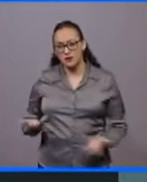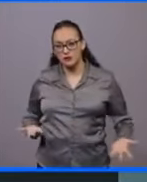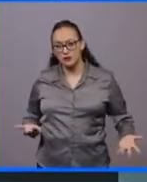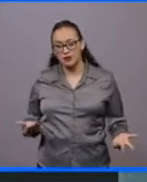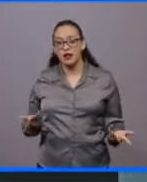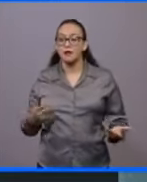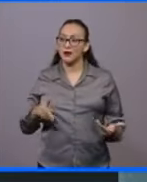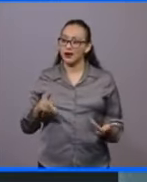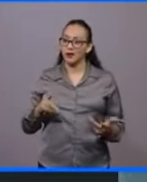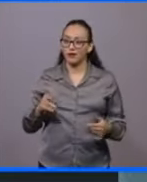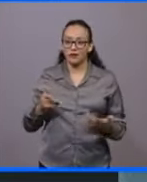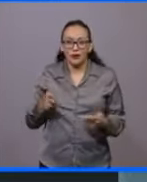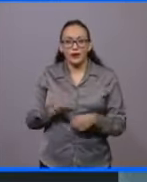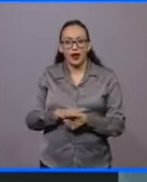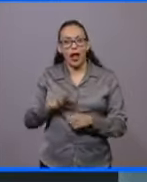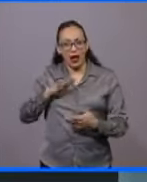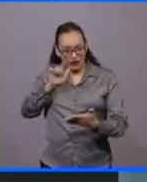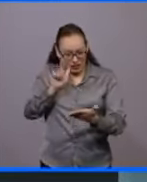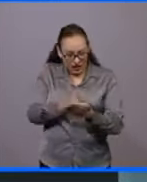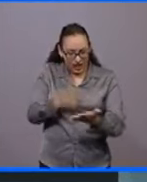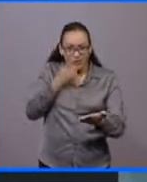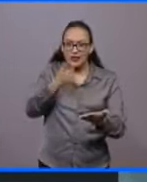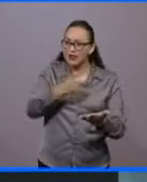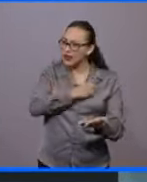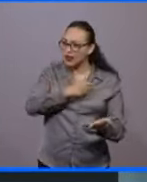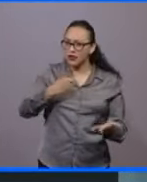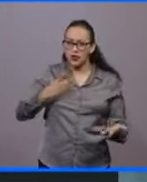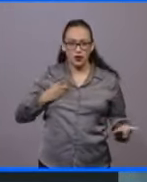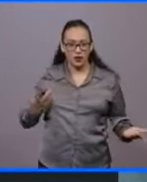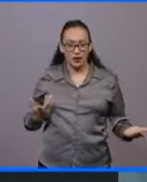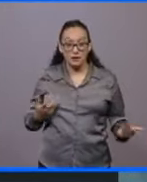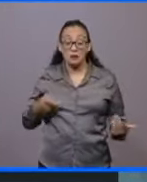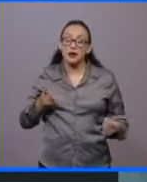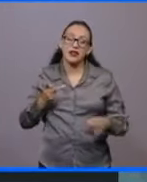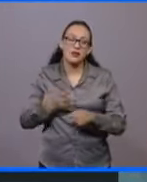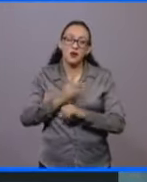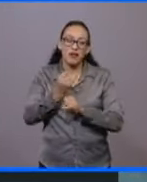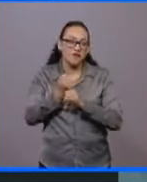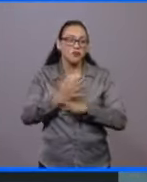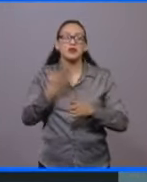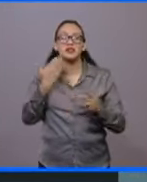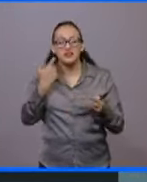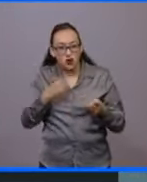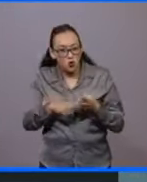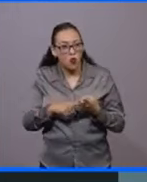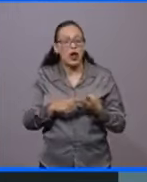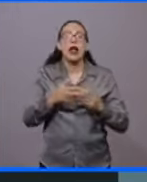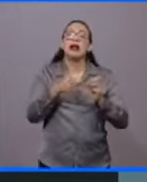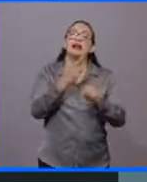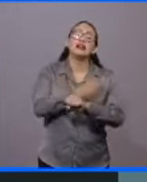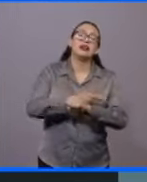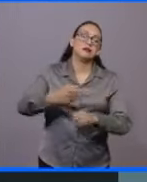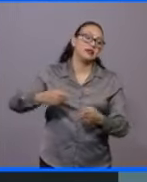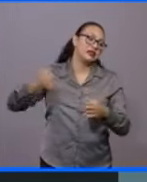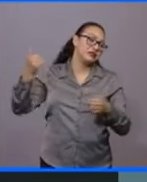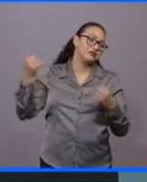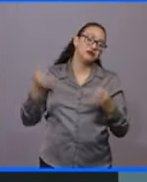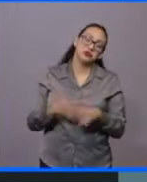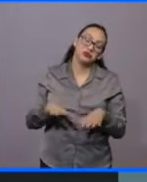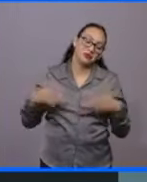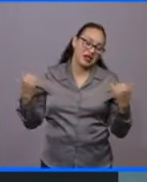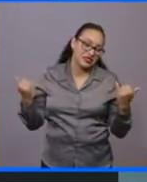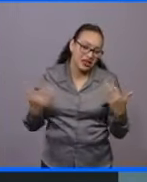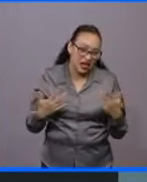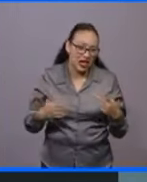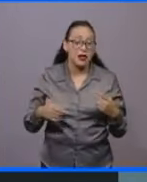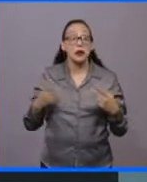una política migratoria no es adecuada, no tiene la suficiente información, los procesos se alargan, las personas están